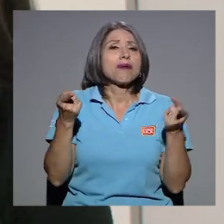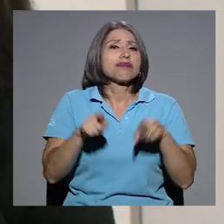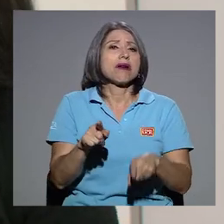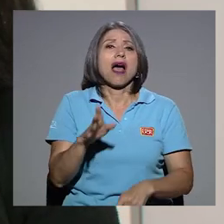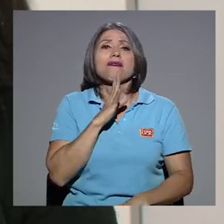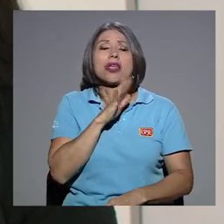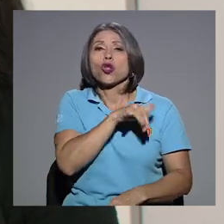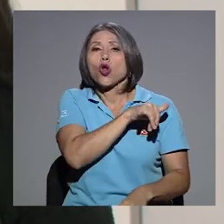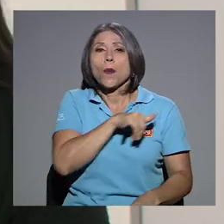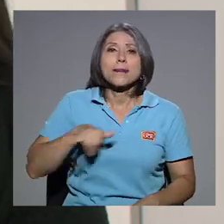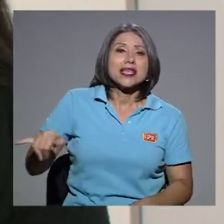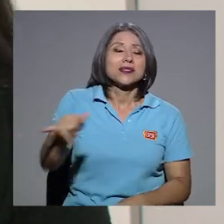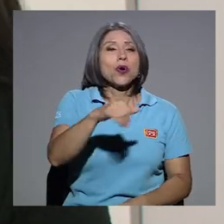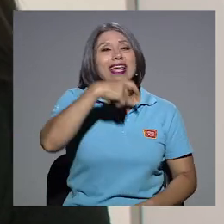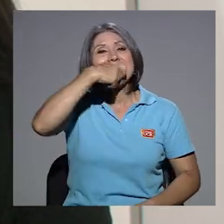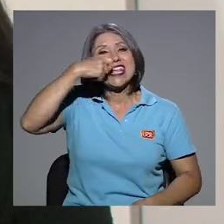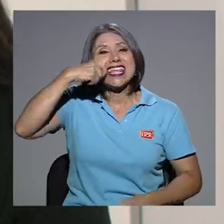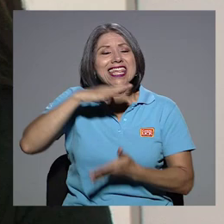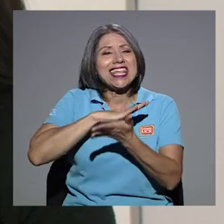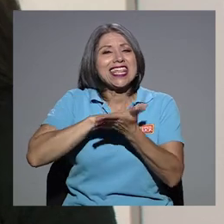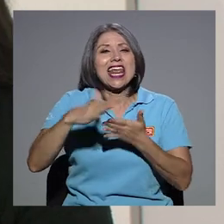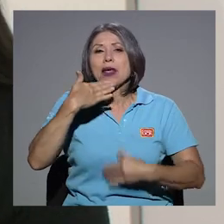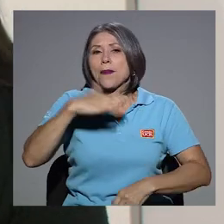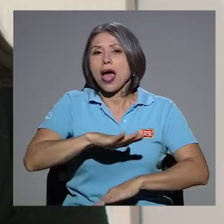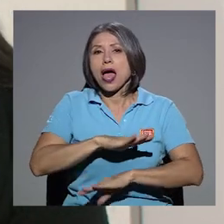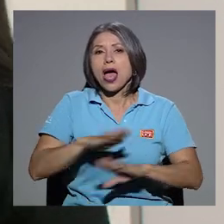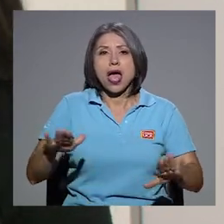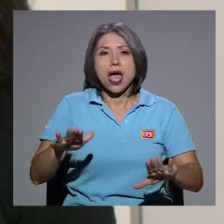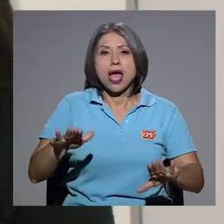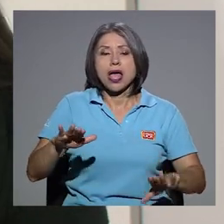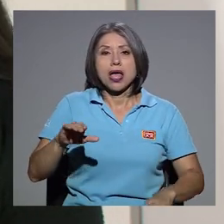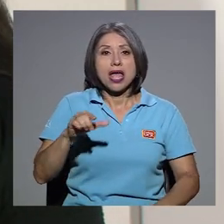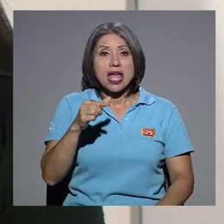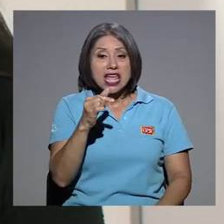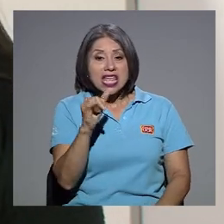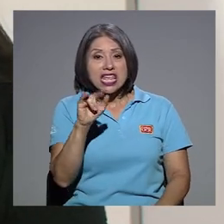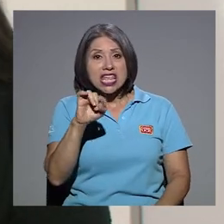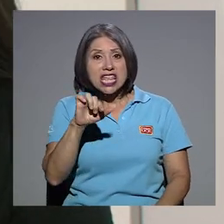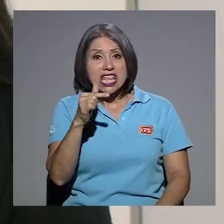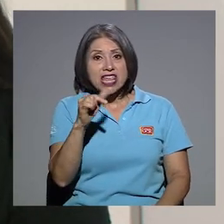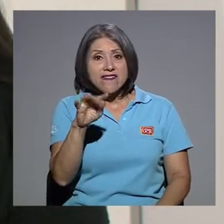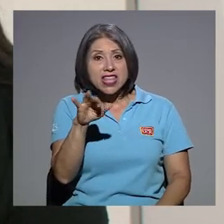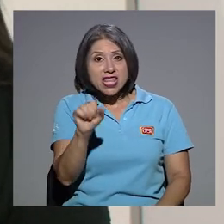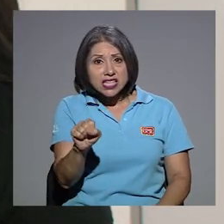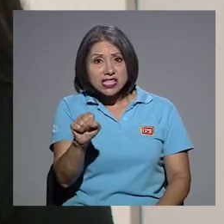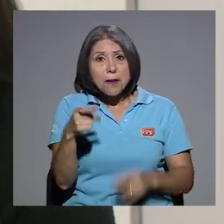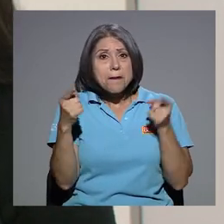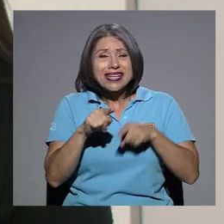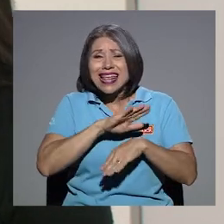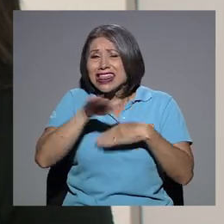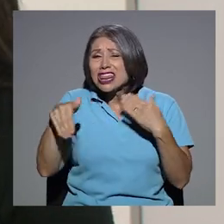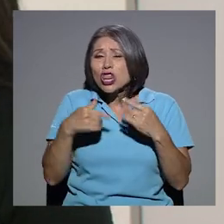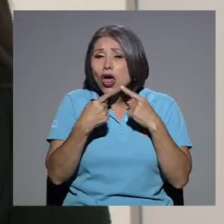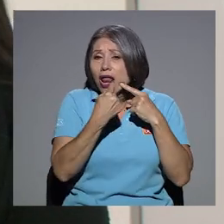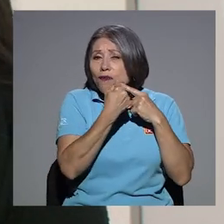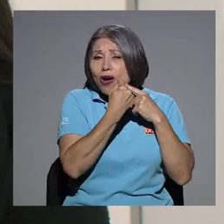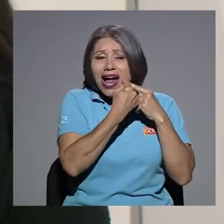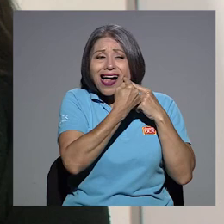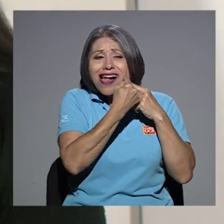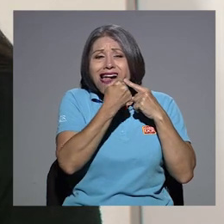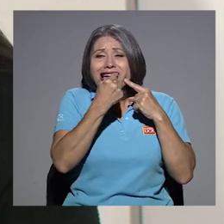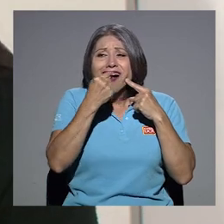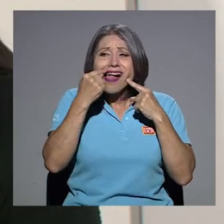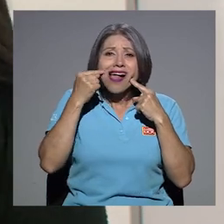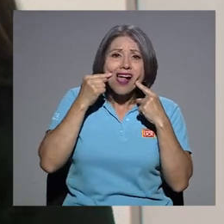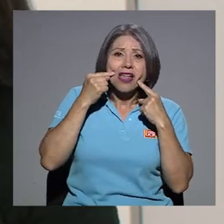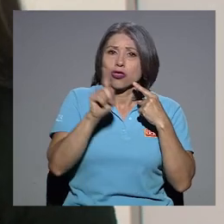una higiene deficiente. Ahora, la gingivitis no es que necesariamente se va a presentar en toda la boca, en todos los dientes, ¿no? Puede ser que yo tenga gingivitis